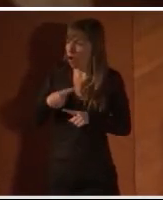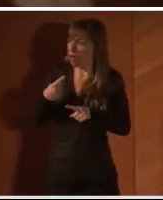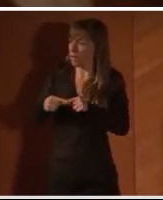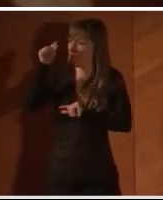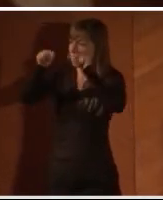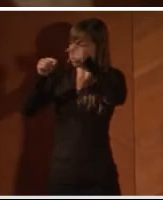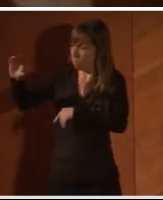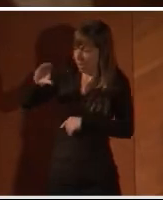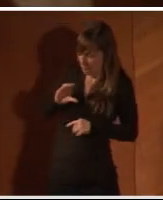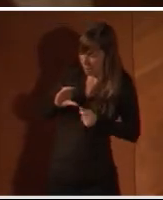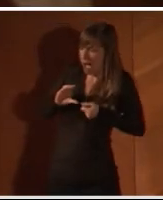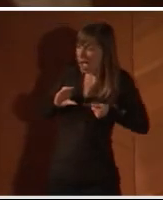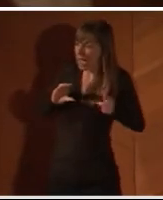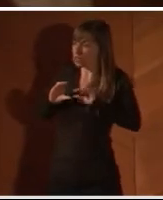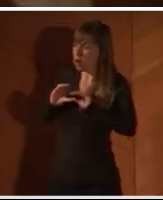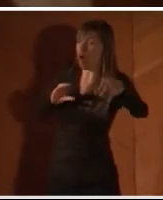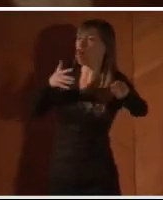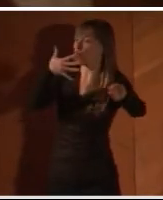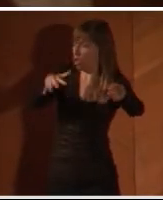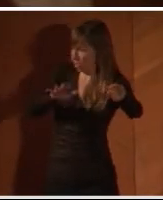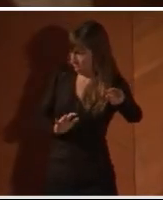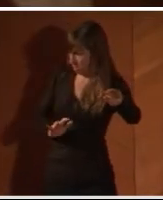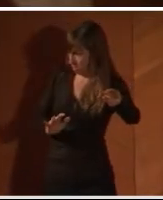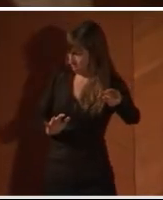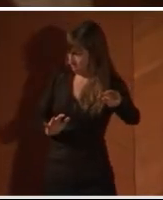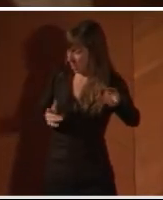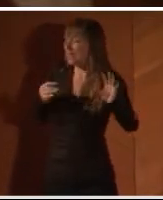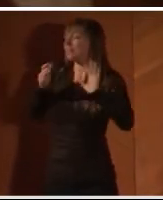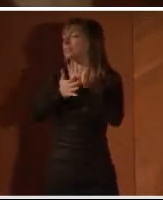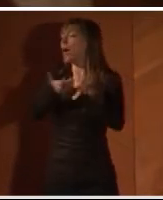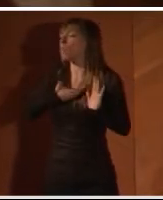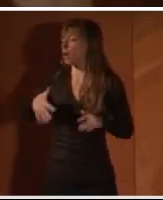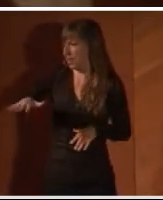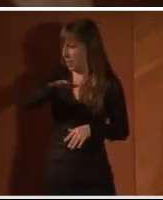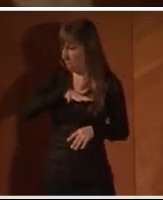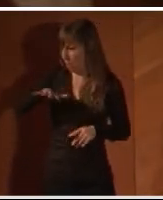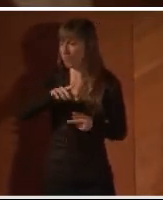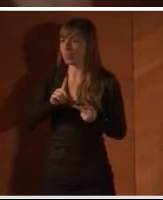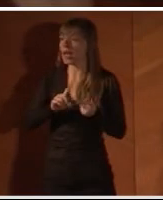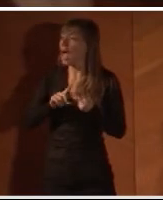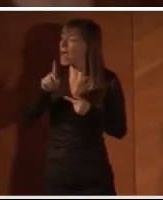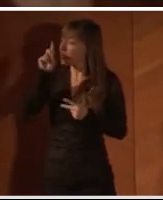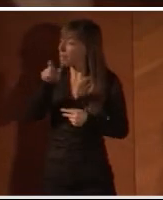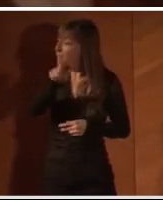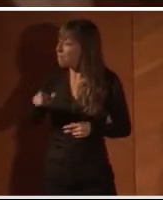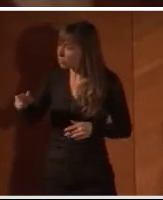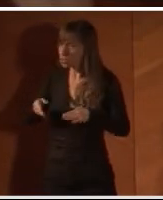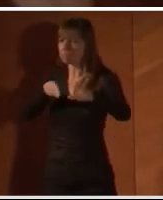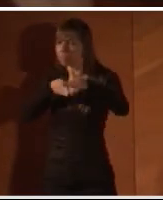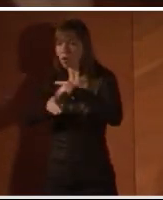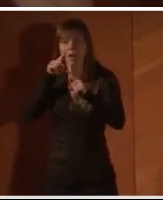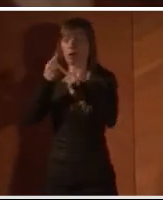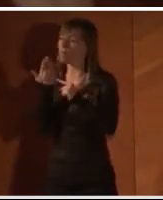el presupuesto municipal, parte del presupuesto municipal. También van a poder hacer propuestas y